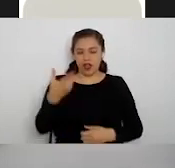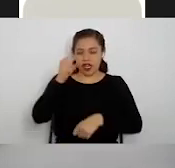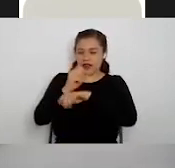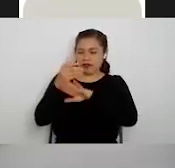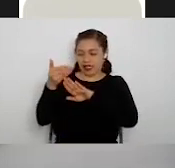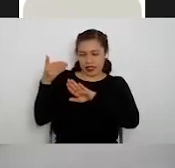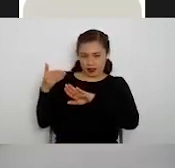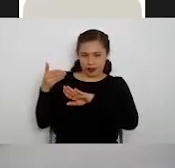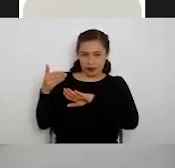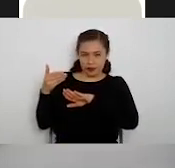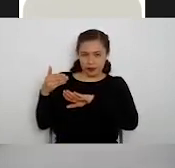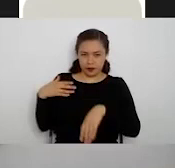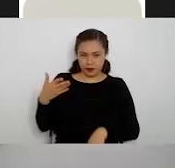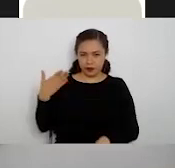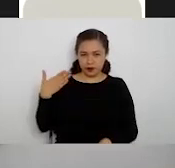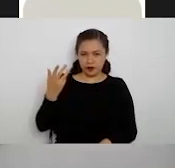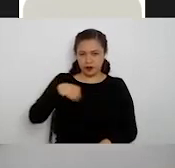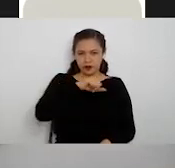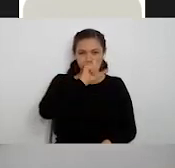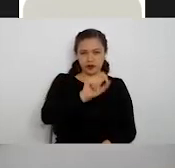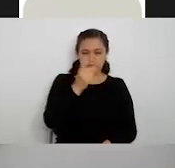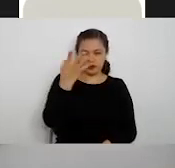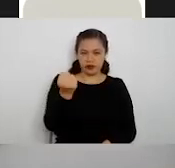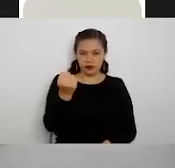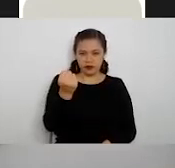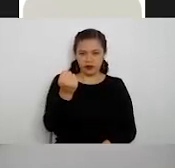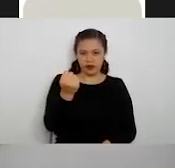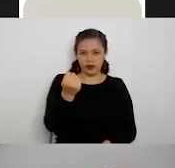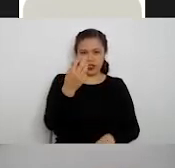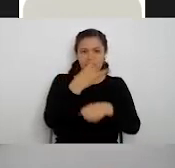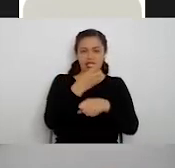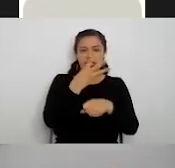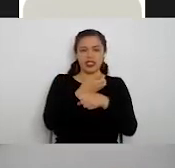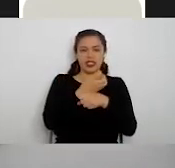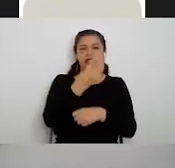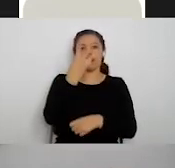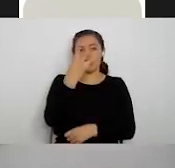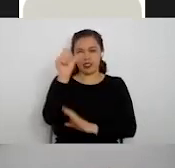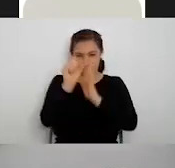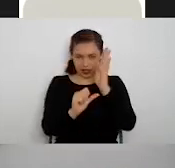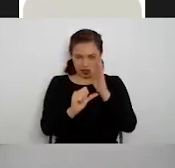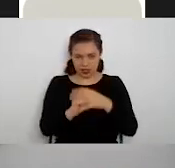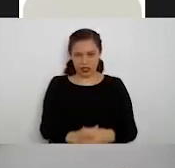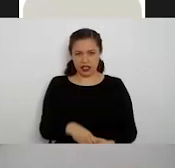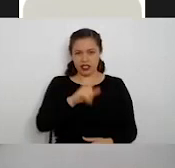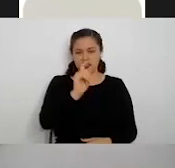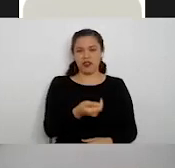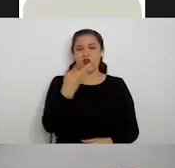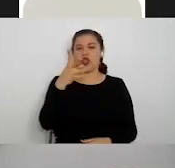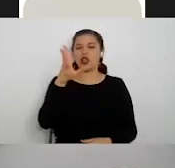que crecimos al 0.9 en el tercer trimestre, que significa un crecimiento